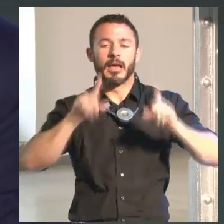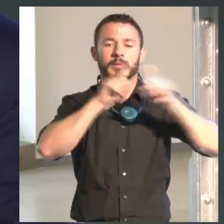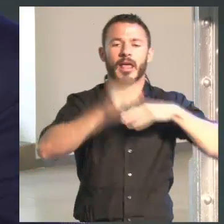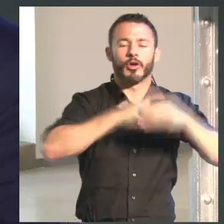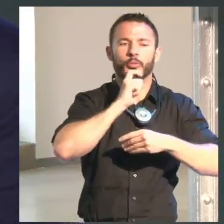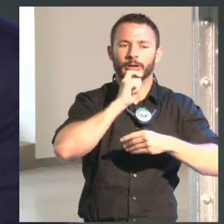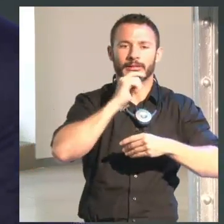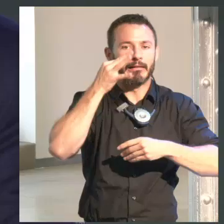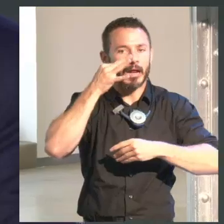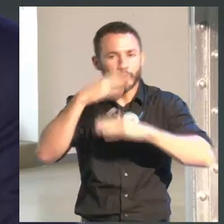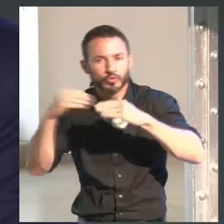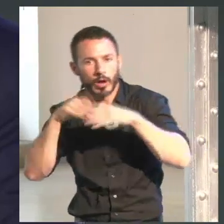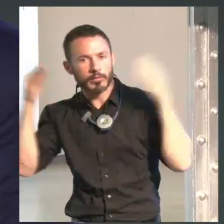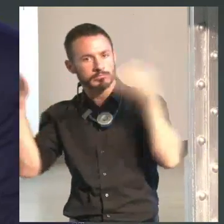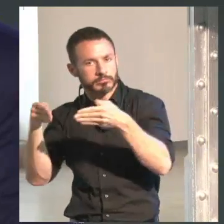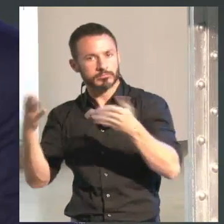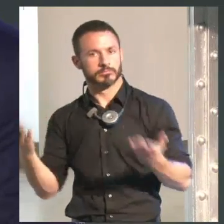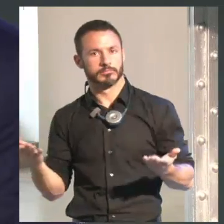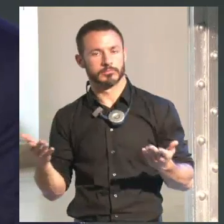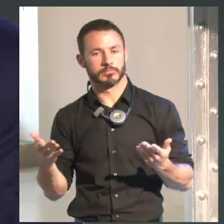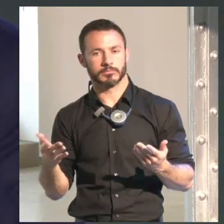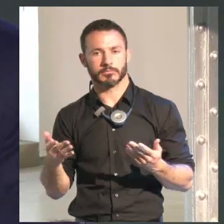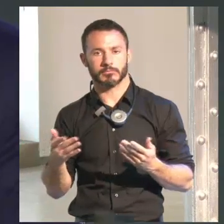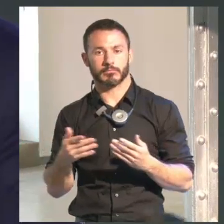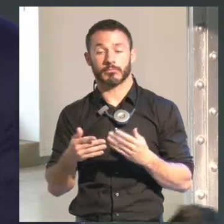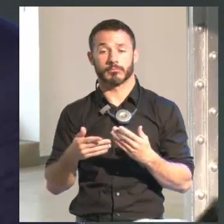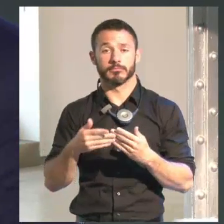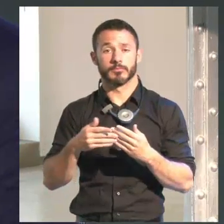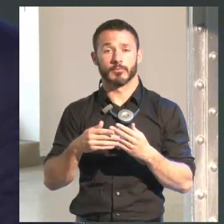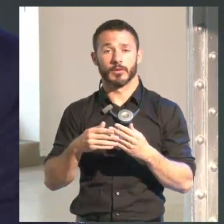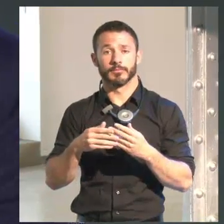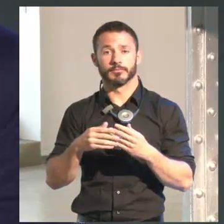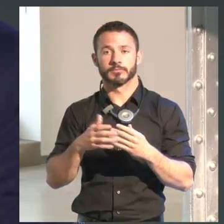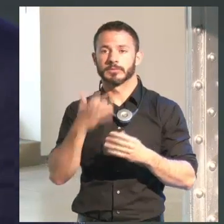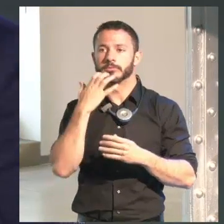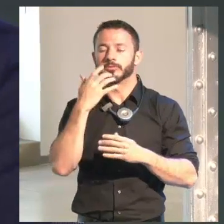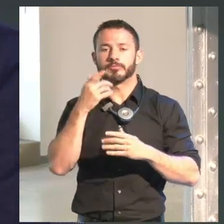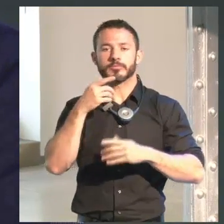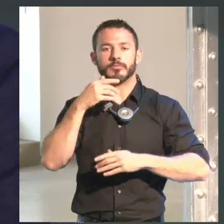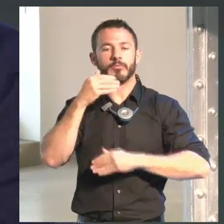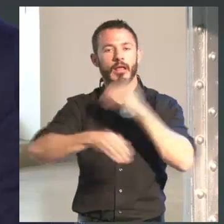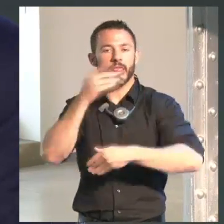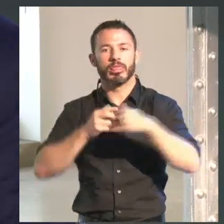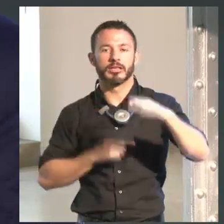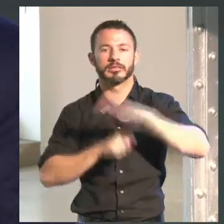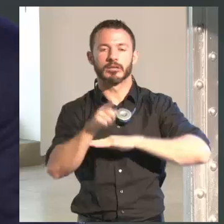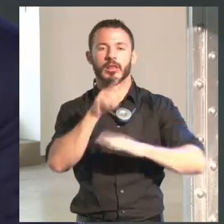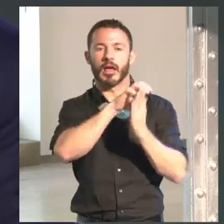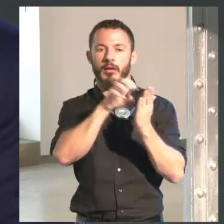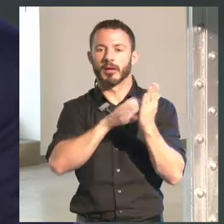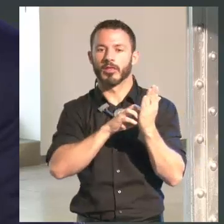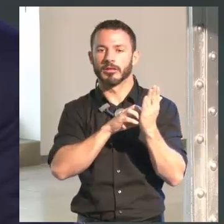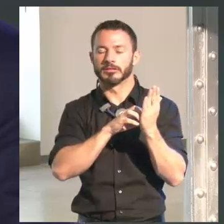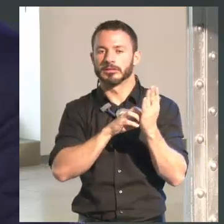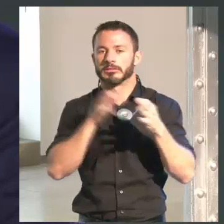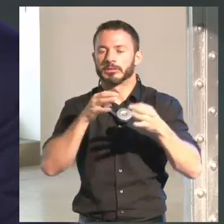decir, en todos estos, yo cada vez que veo desarrollos de administración electrónica, comercio electrónico, es decir, ¿dónde está el